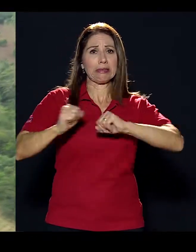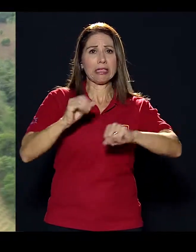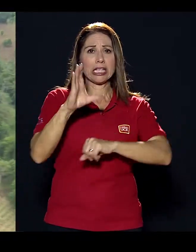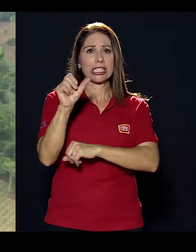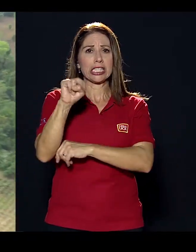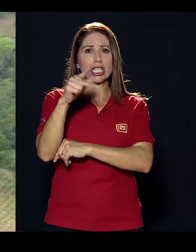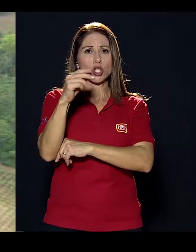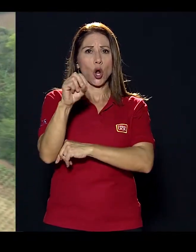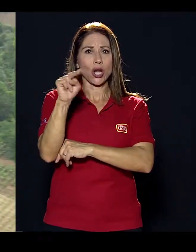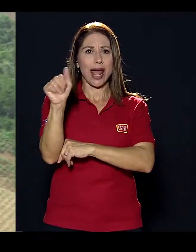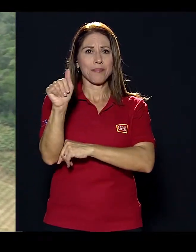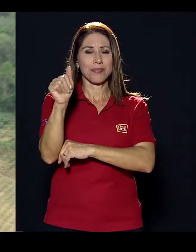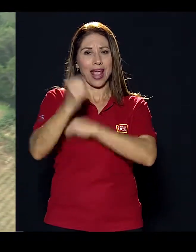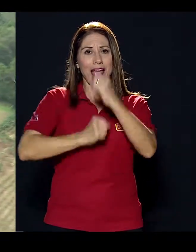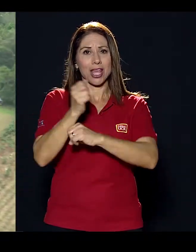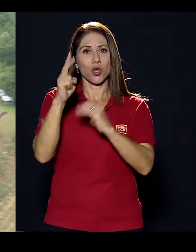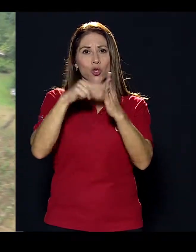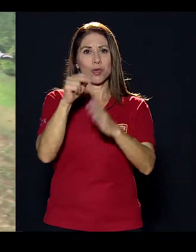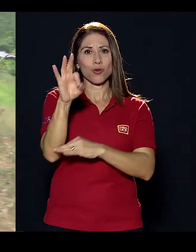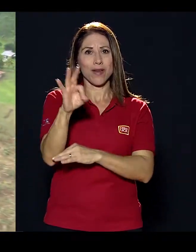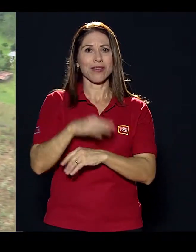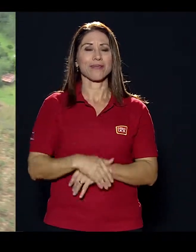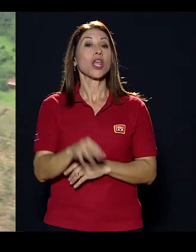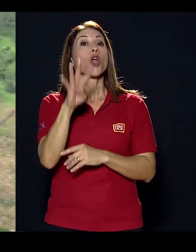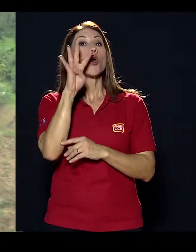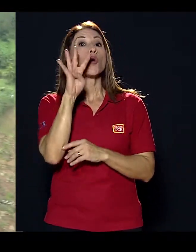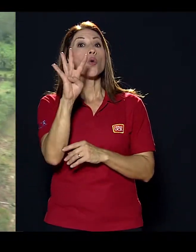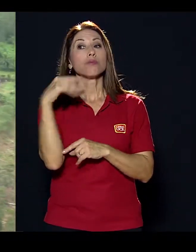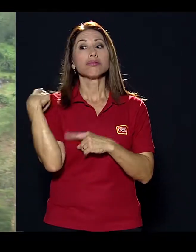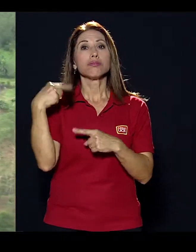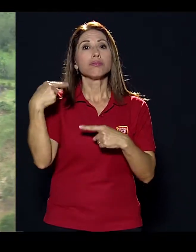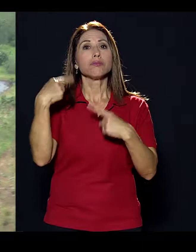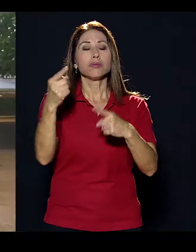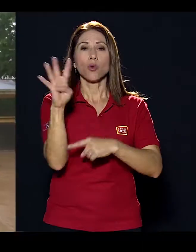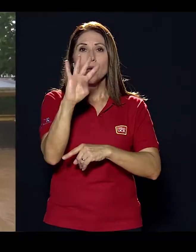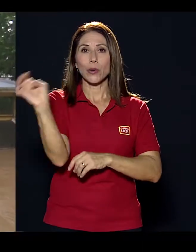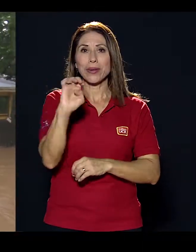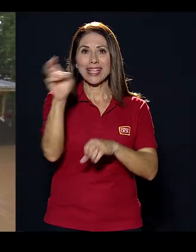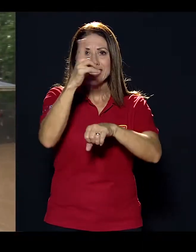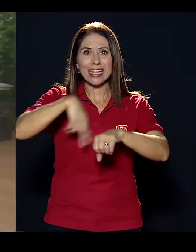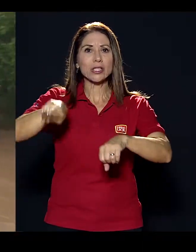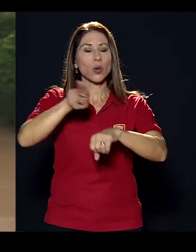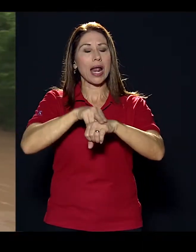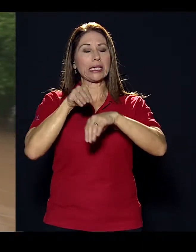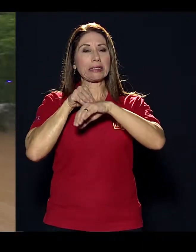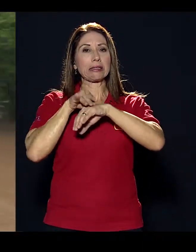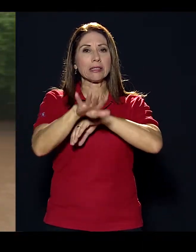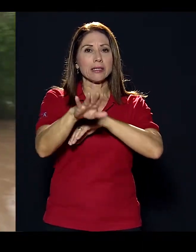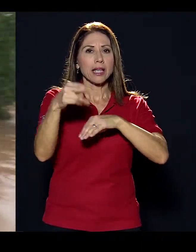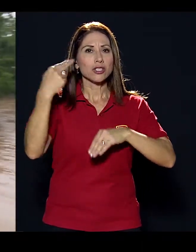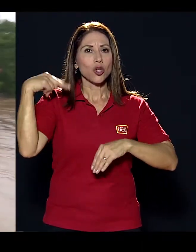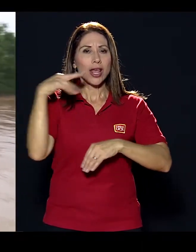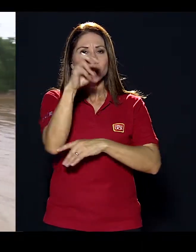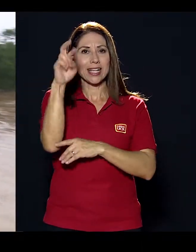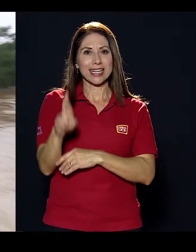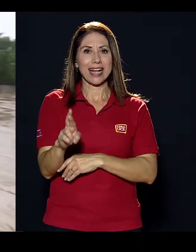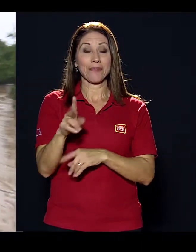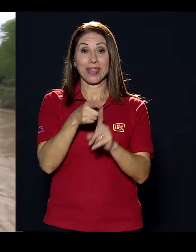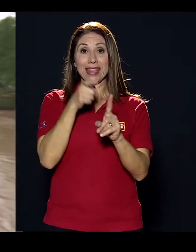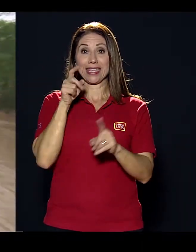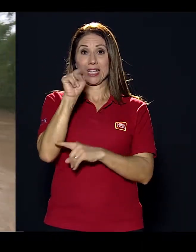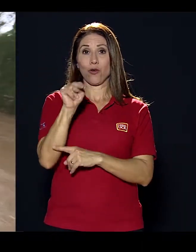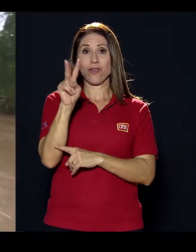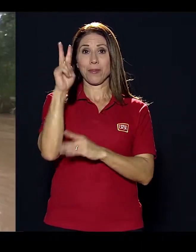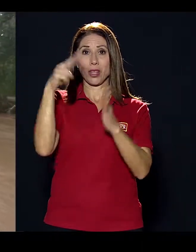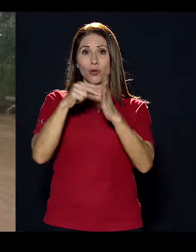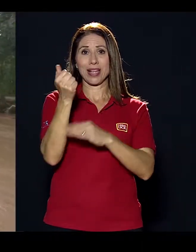de Cinchona en el 2009, 4 emergencias nacionales han marcado la historia de Costa Rica. Además, desde noviembre